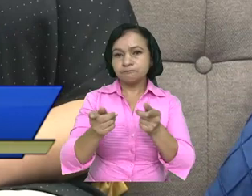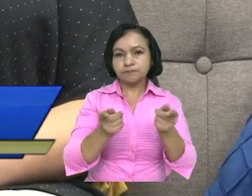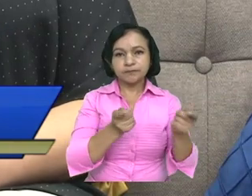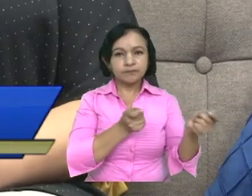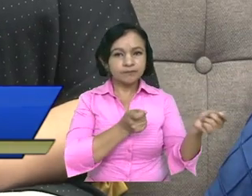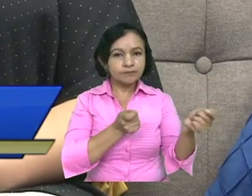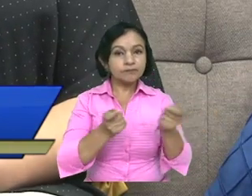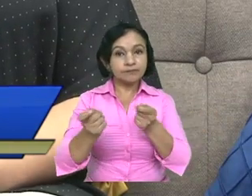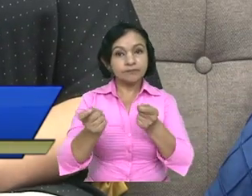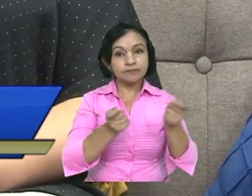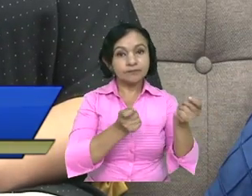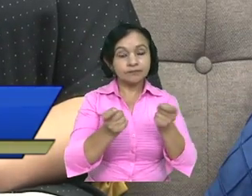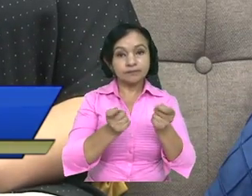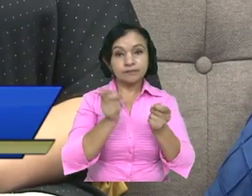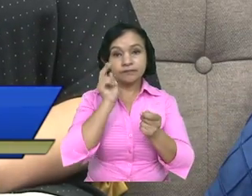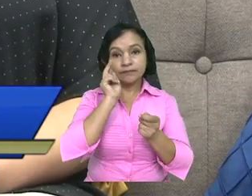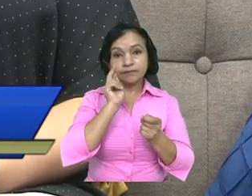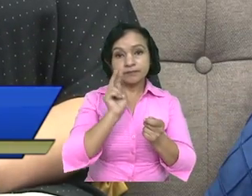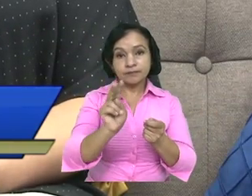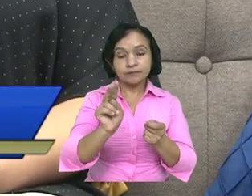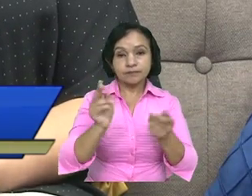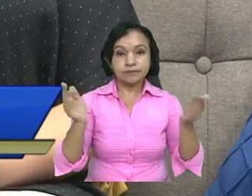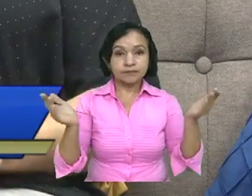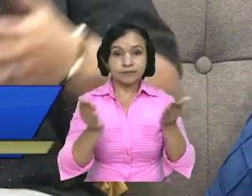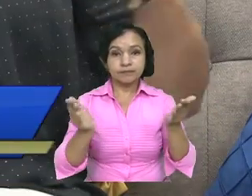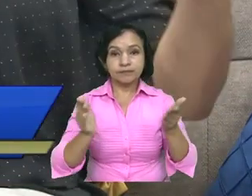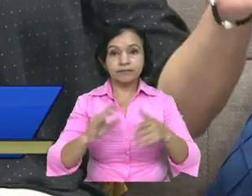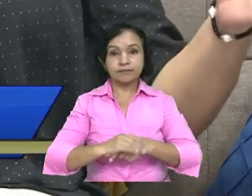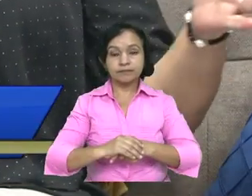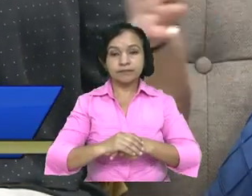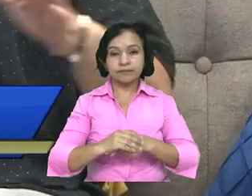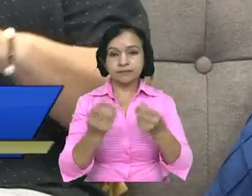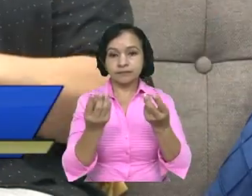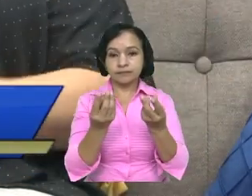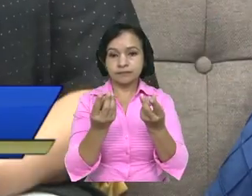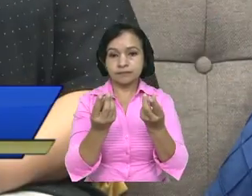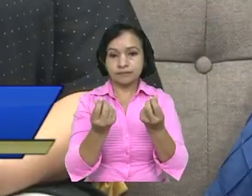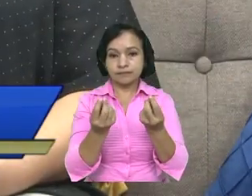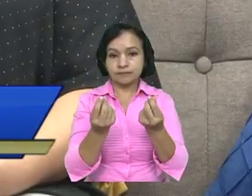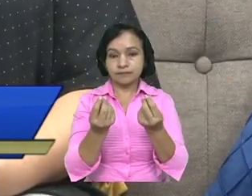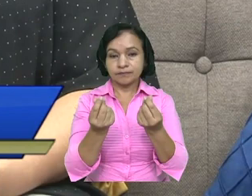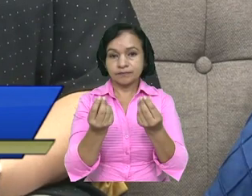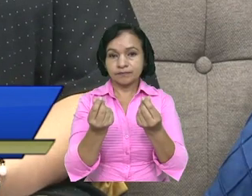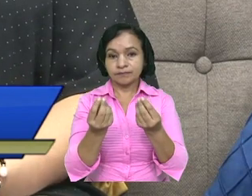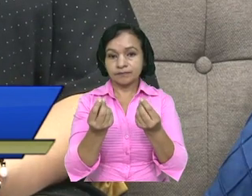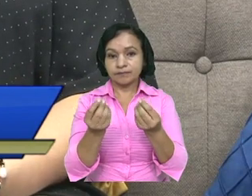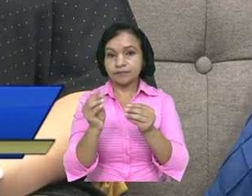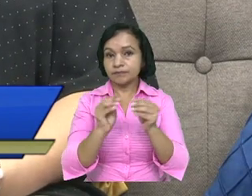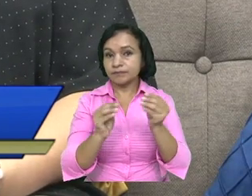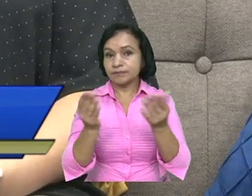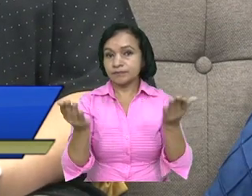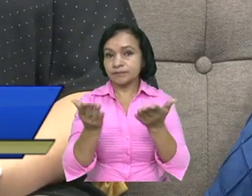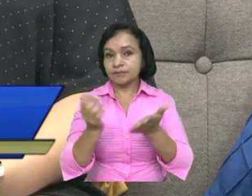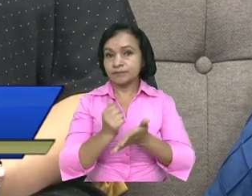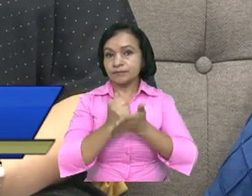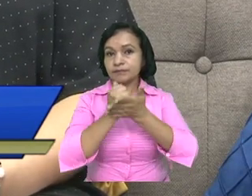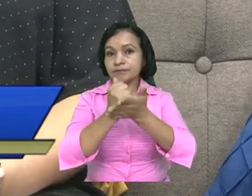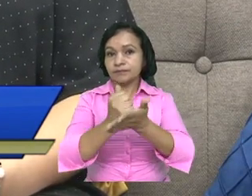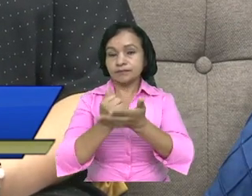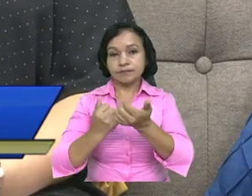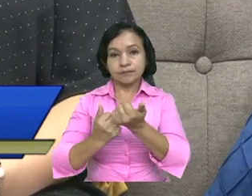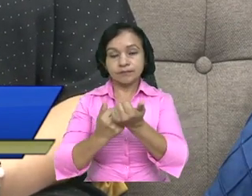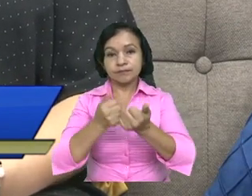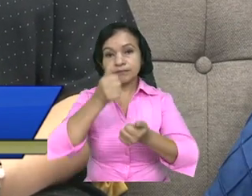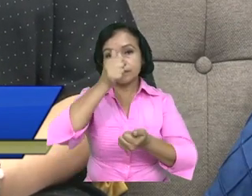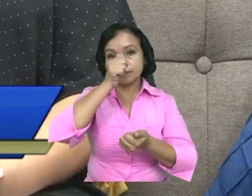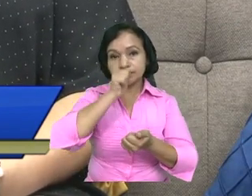¿Por qué? Porque nosotros vemos que en el campo económico, podríamos decir, cómo contribuye el agua